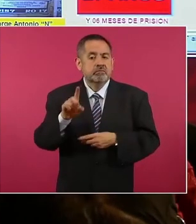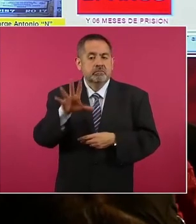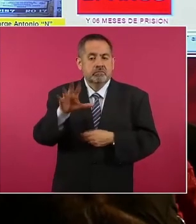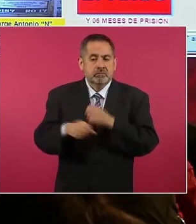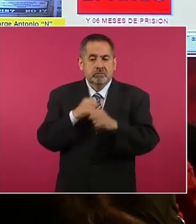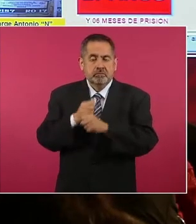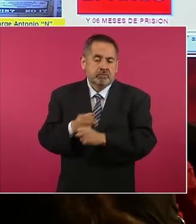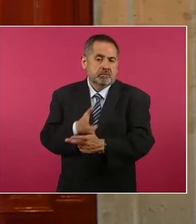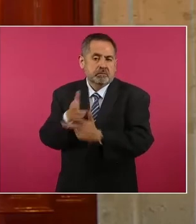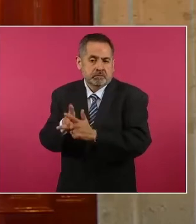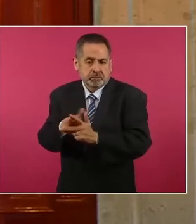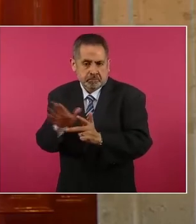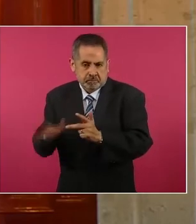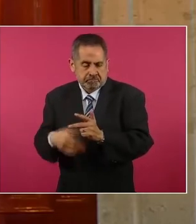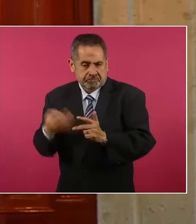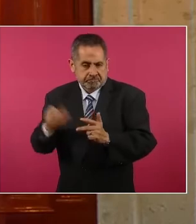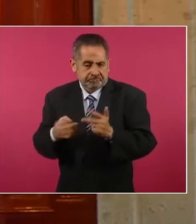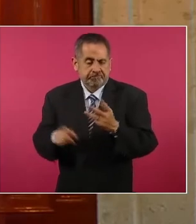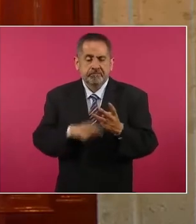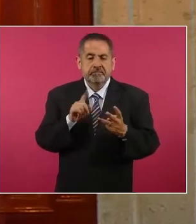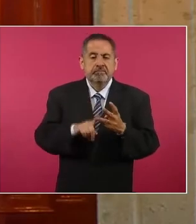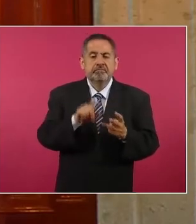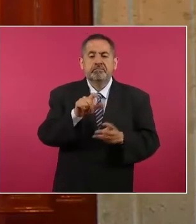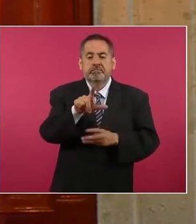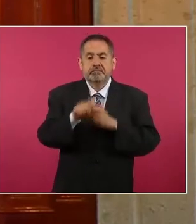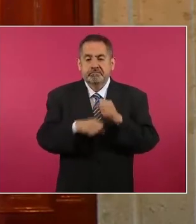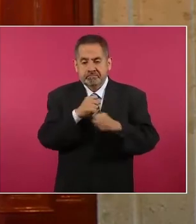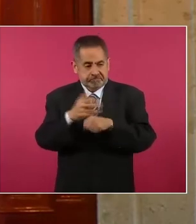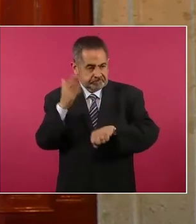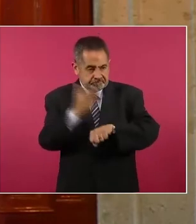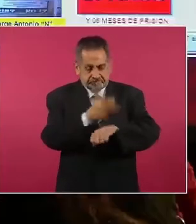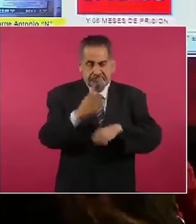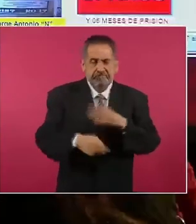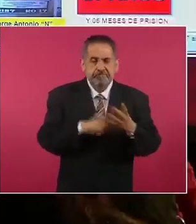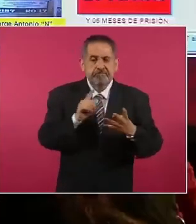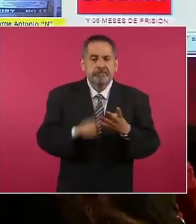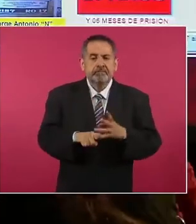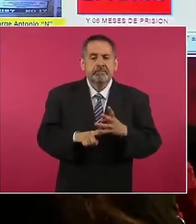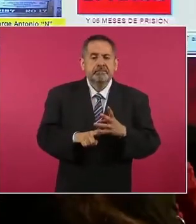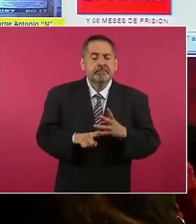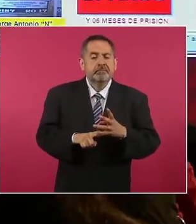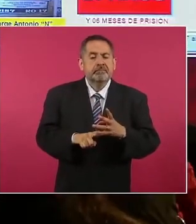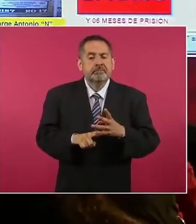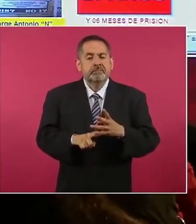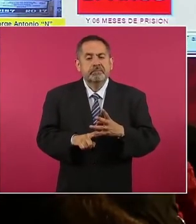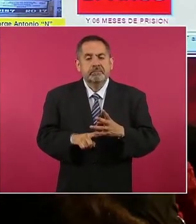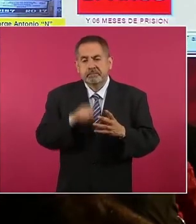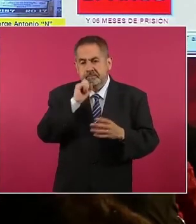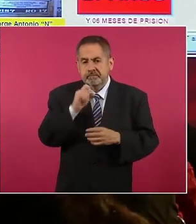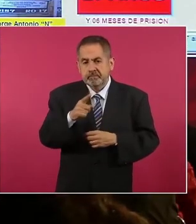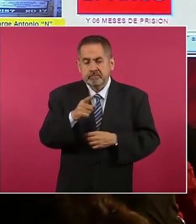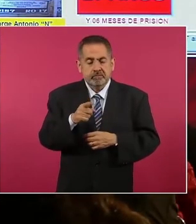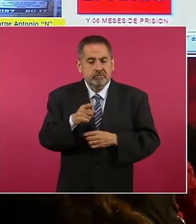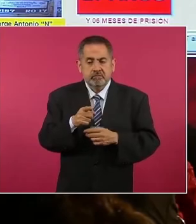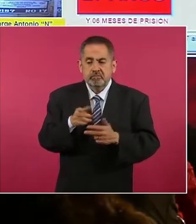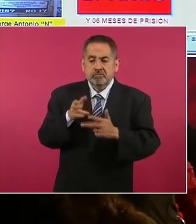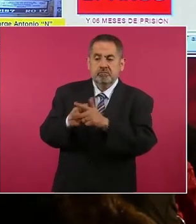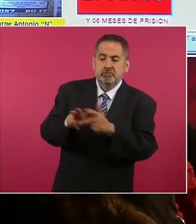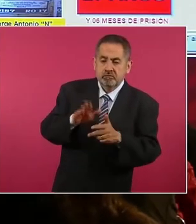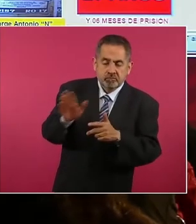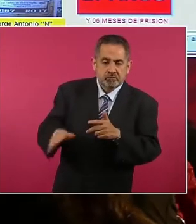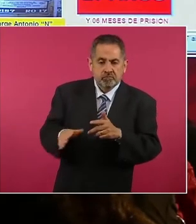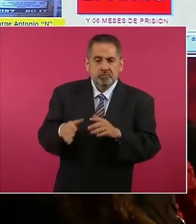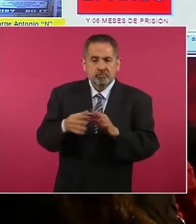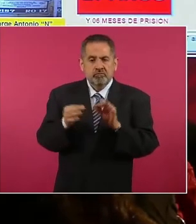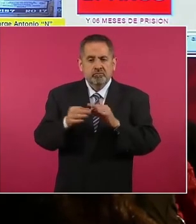homicidio calificado, 27 años por otro homicidio calificado y también un homicidio calificado y un